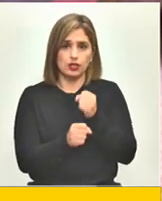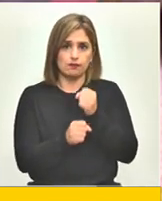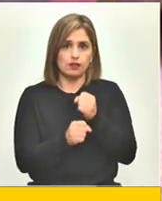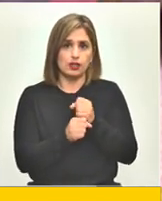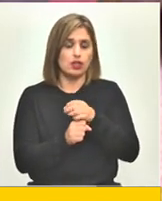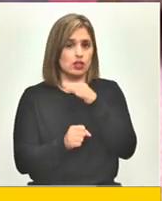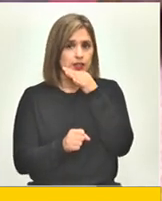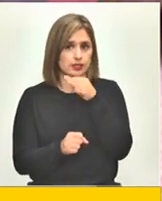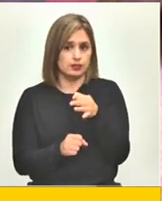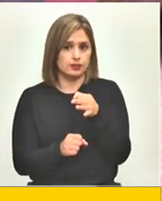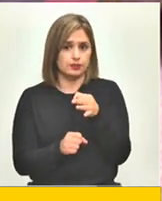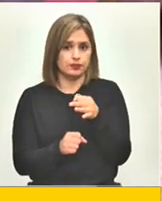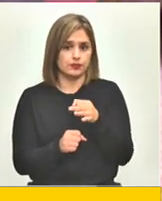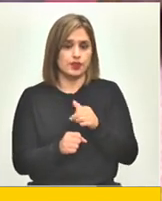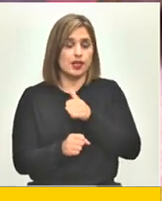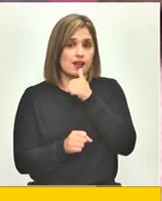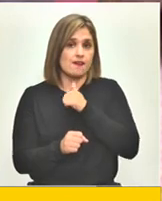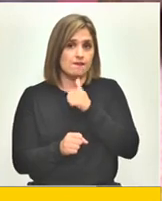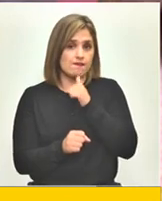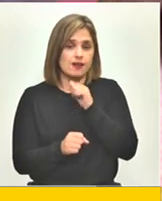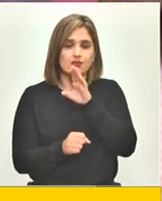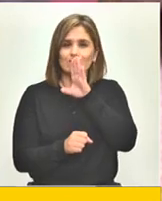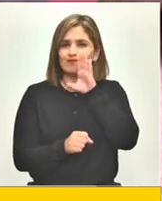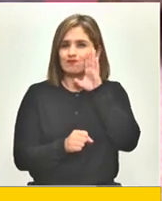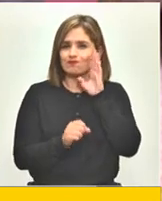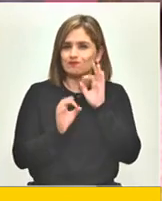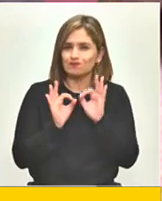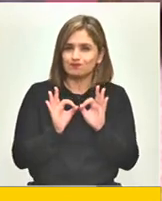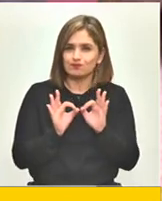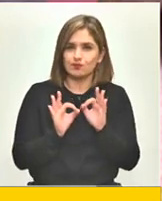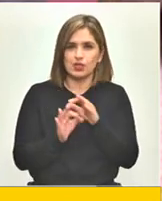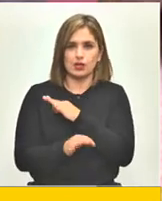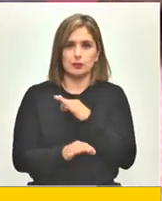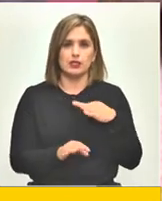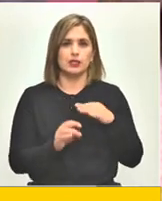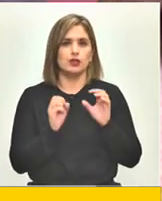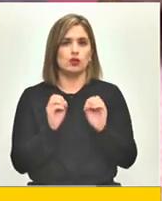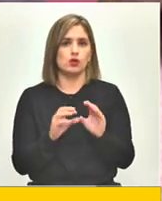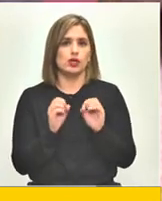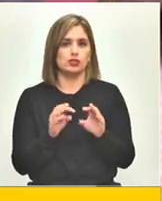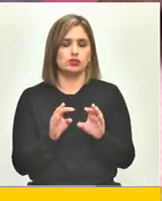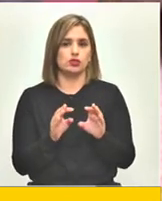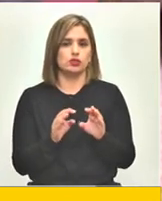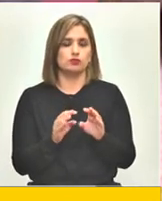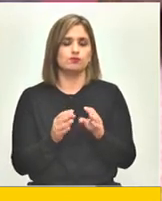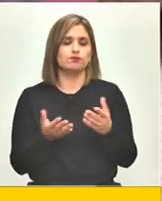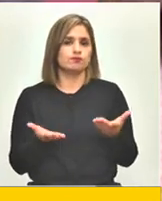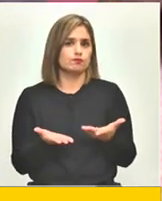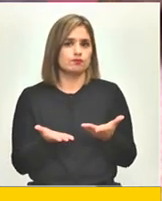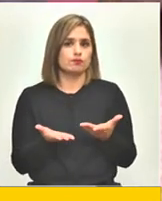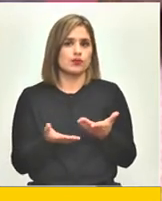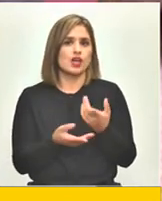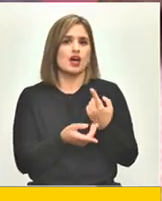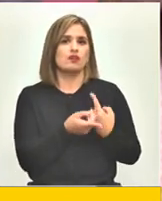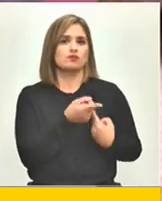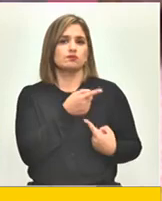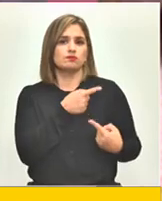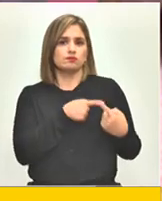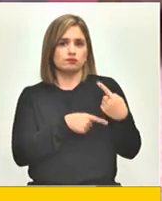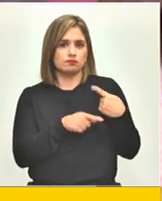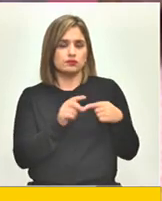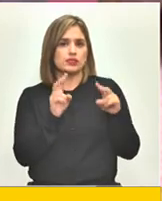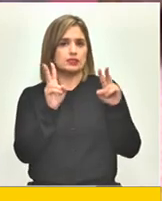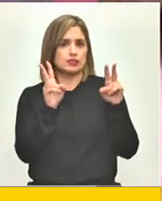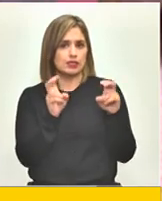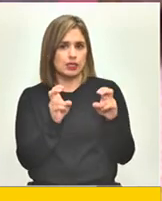señalan que la falta de prolijidad de parte del Ministerio de Educación ha hecho incluso retroceder en